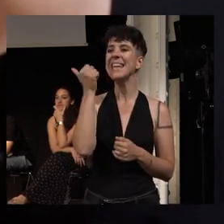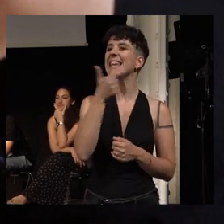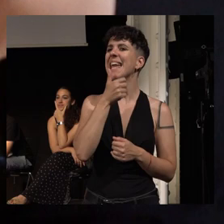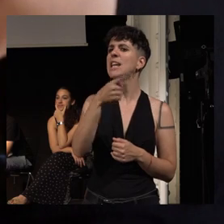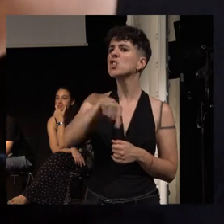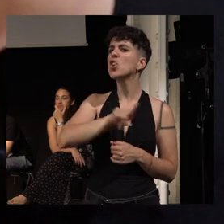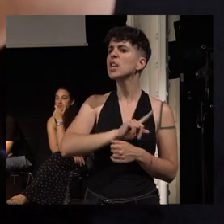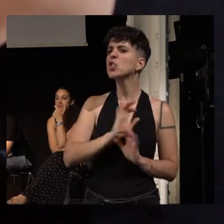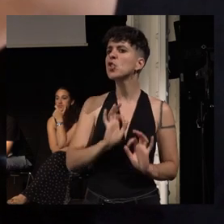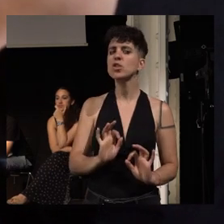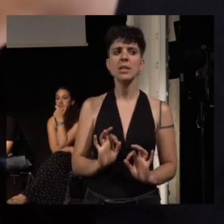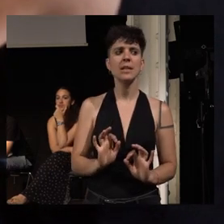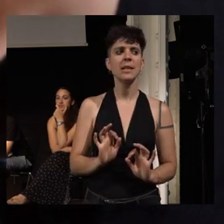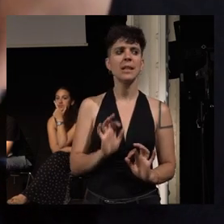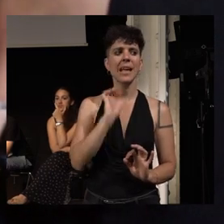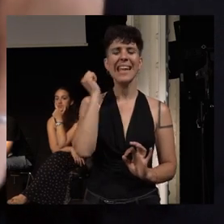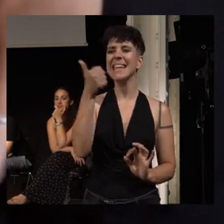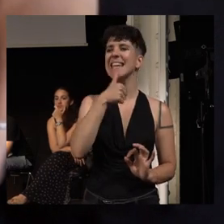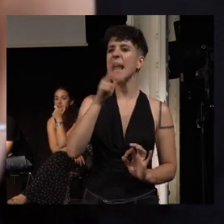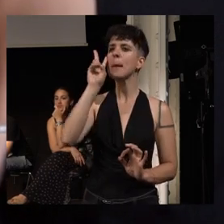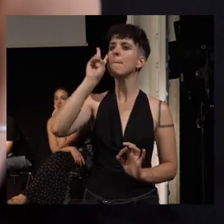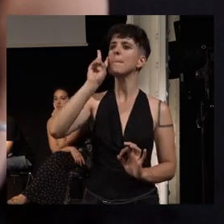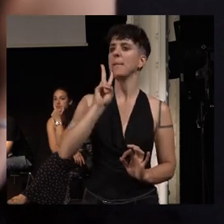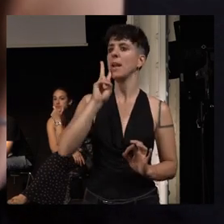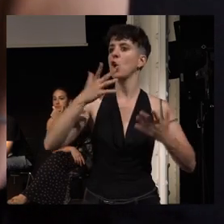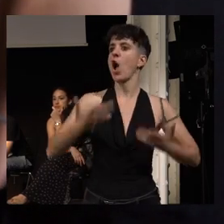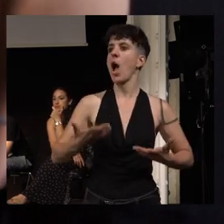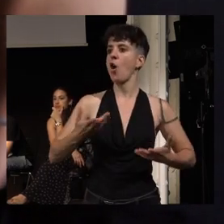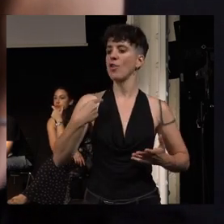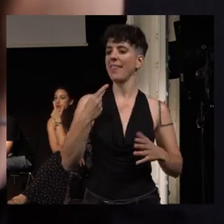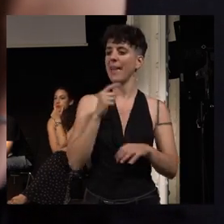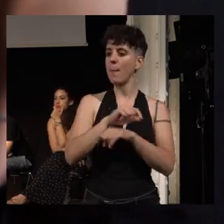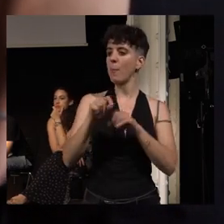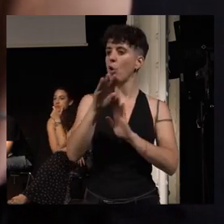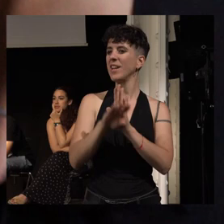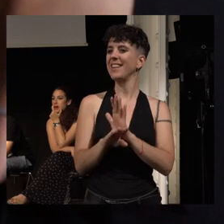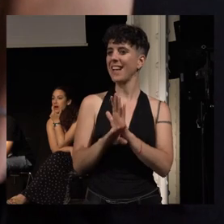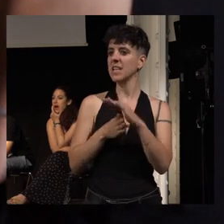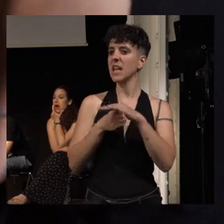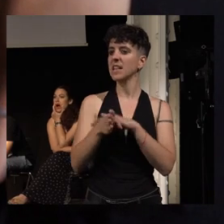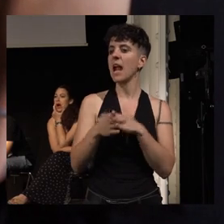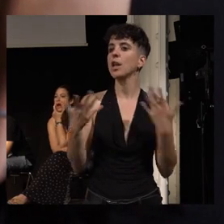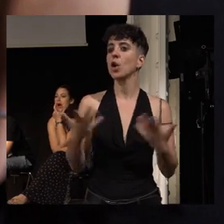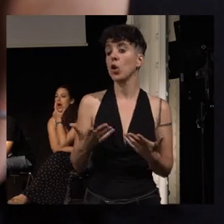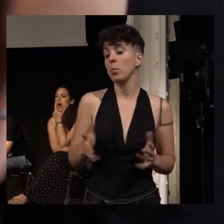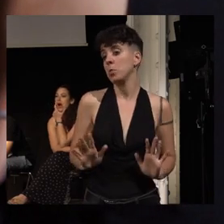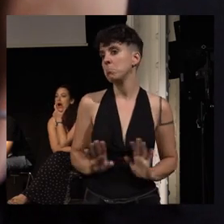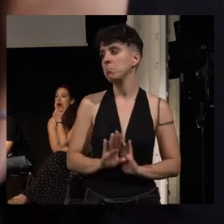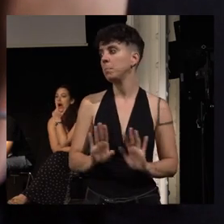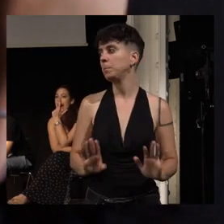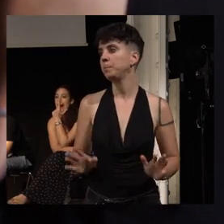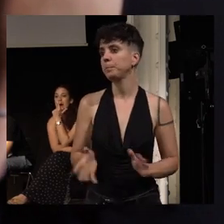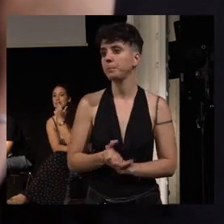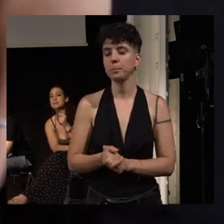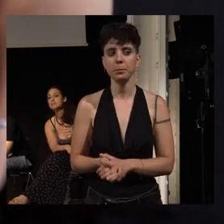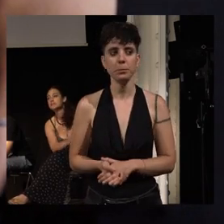esos? ¿No? ¿Quién tiene el privilegio ahora de entrar en esas políticas y cómo? Vale, eso es.